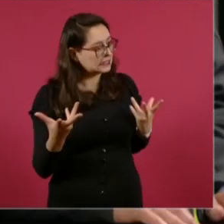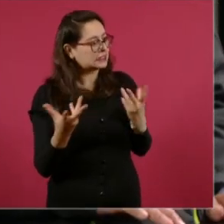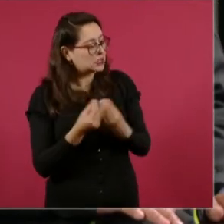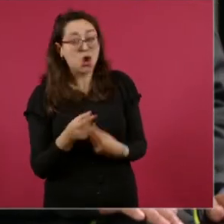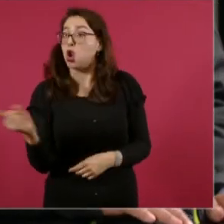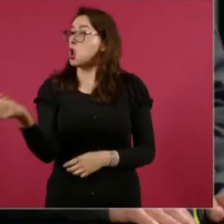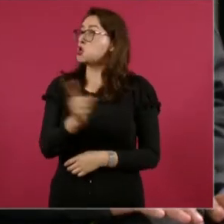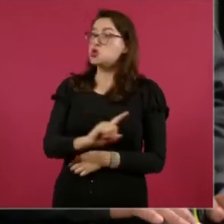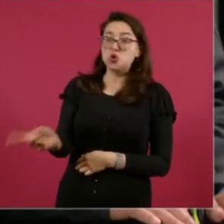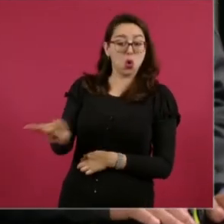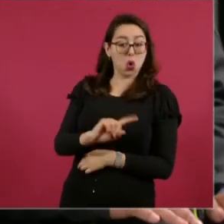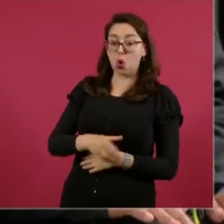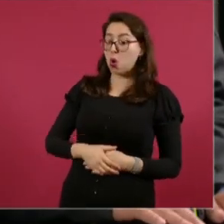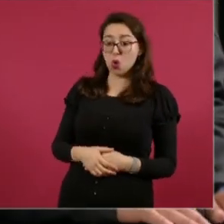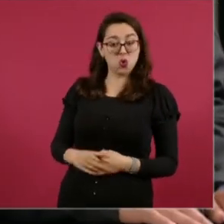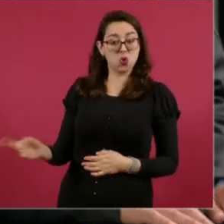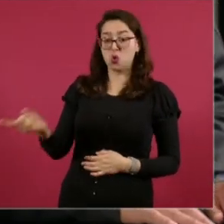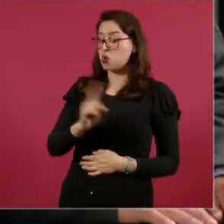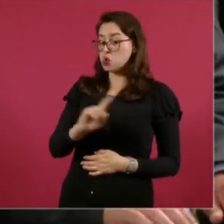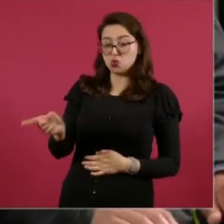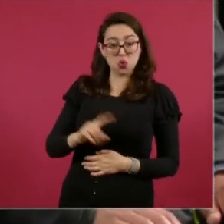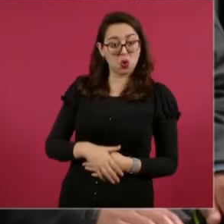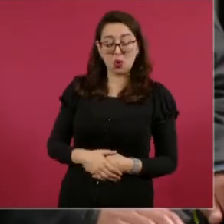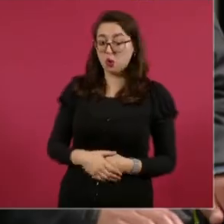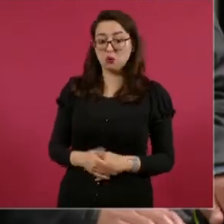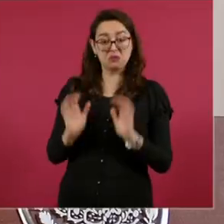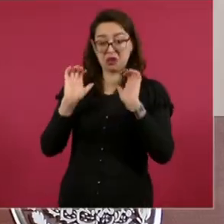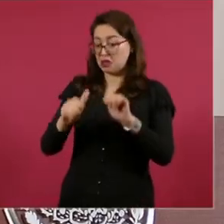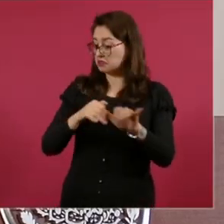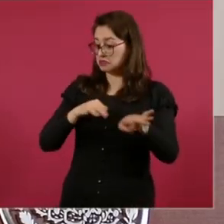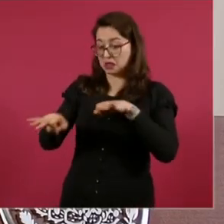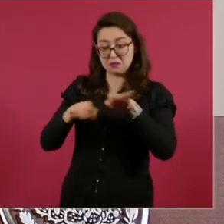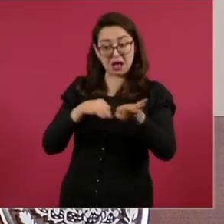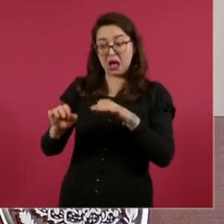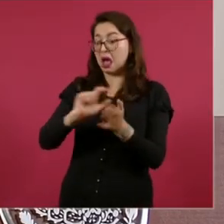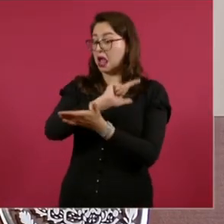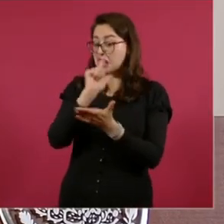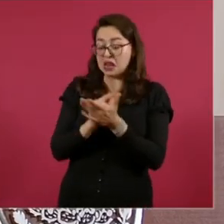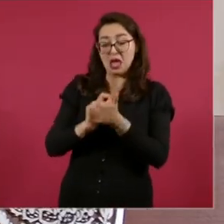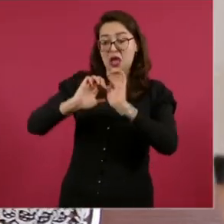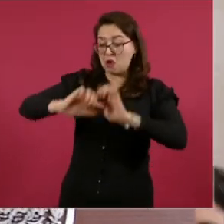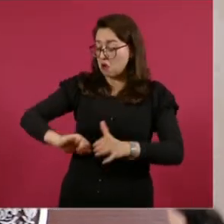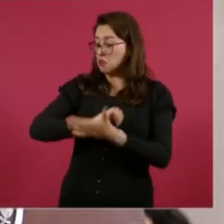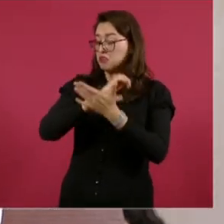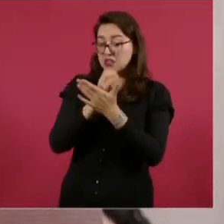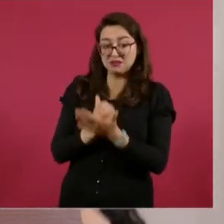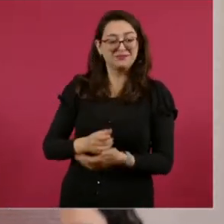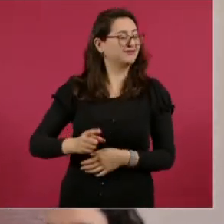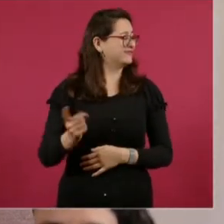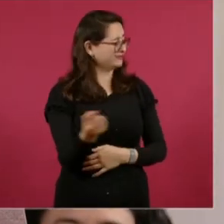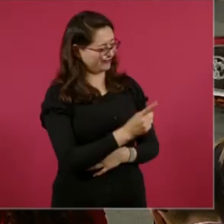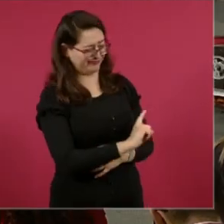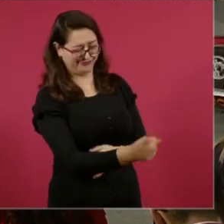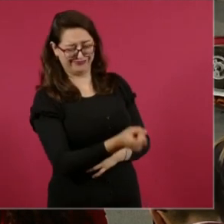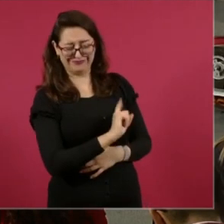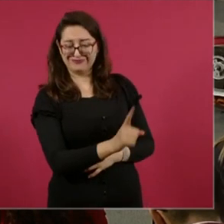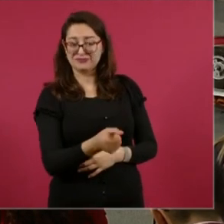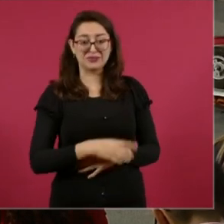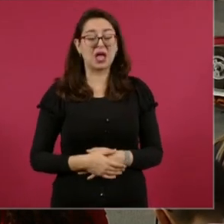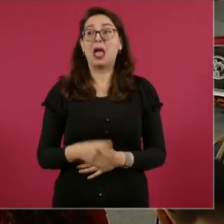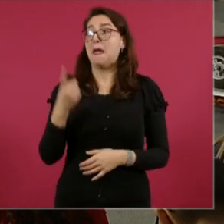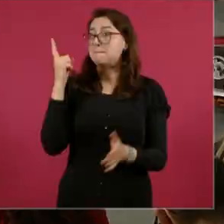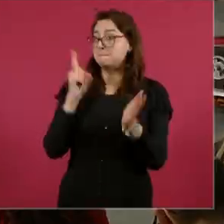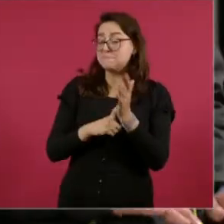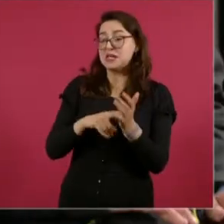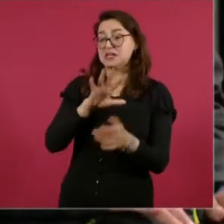las unidades médicas. No están trabajando, médicas. No tienen prestaciones no? de ley, no, no han sido contratados. No, no, no. Claro. Hay más de 1,500 parteras